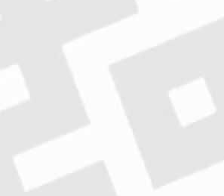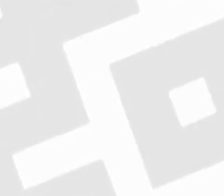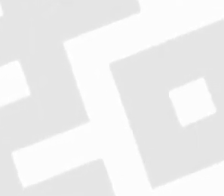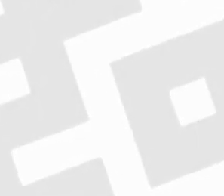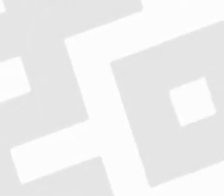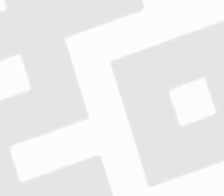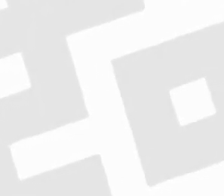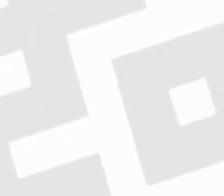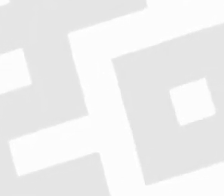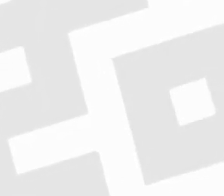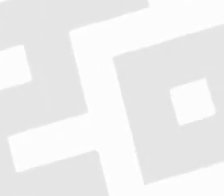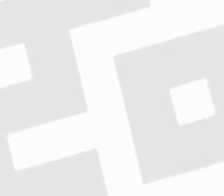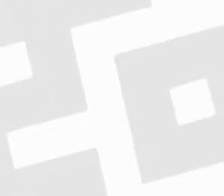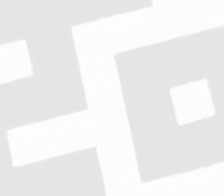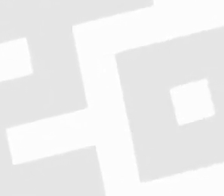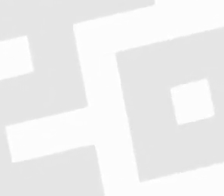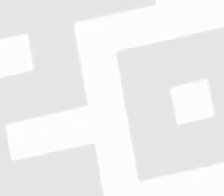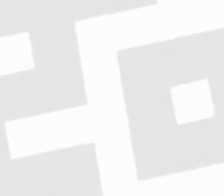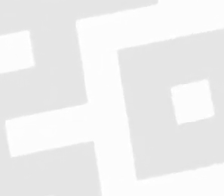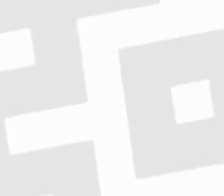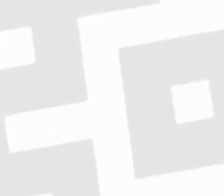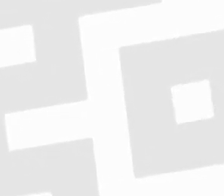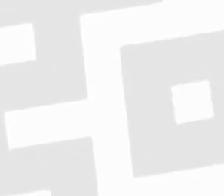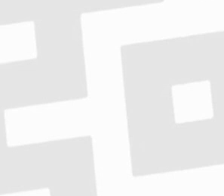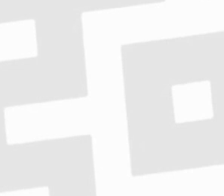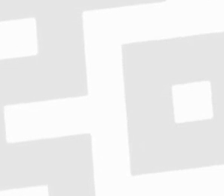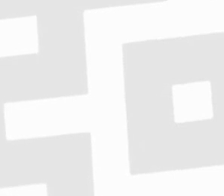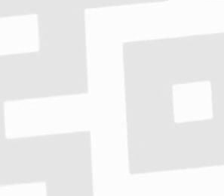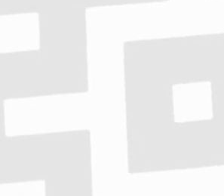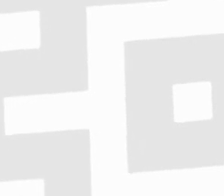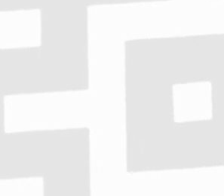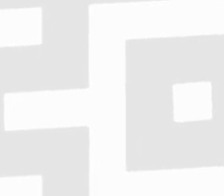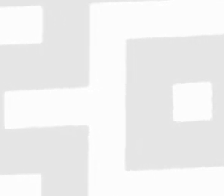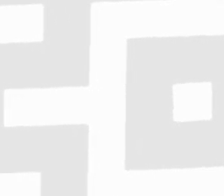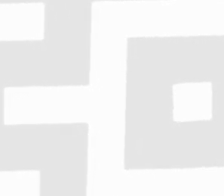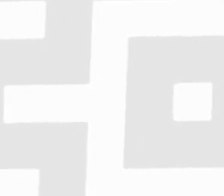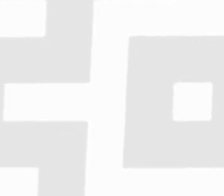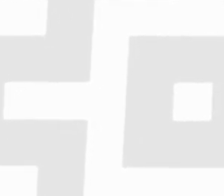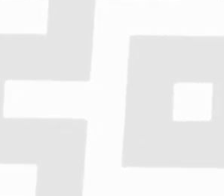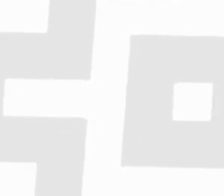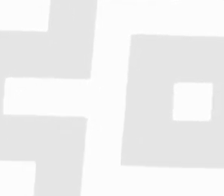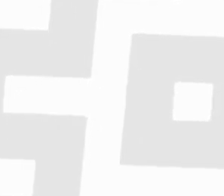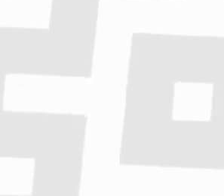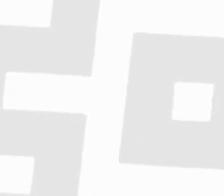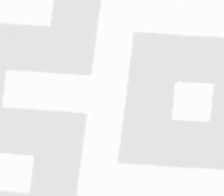estrategia estatal contra el coronavirus actualización en veracruz